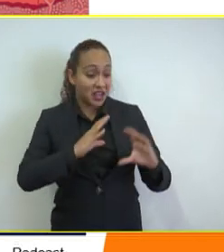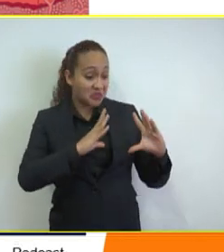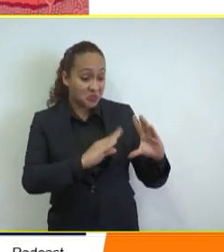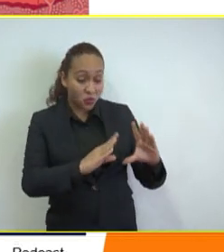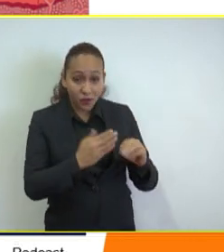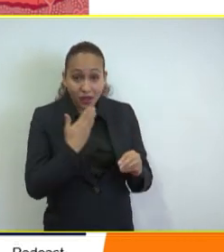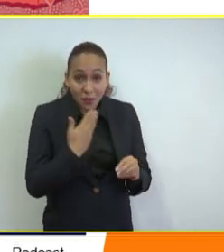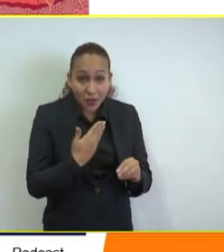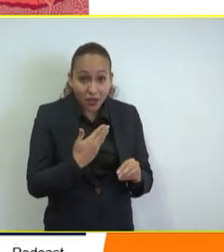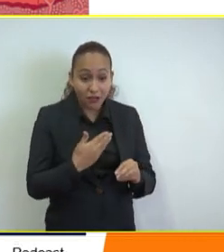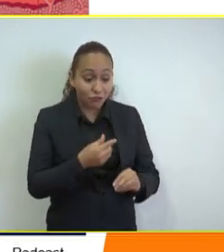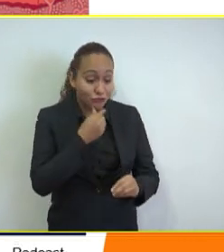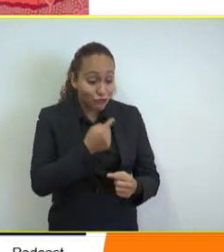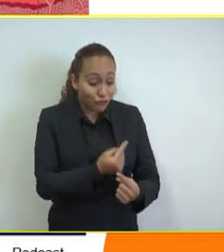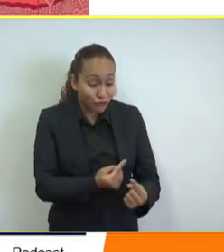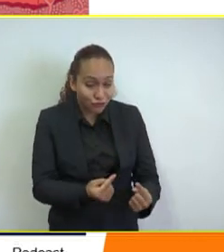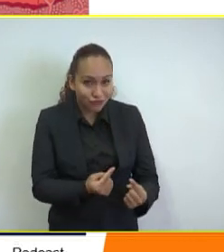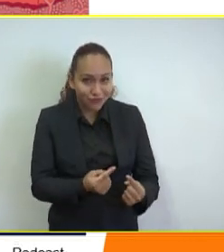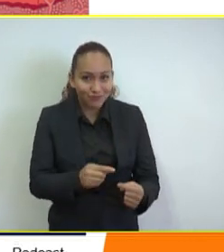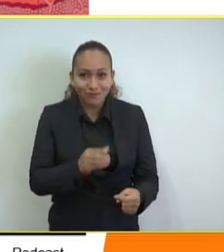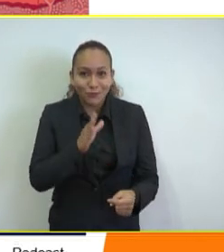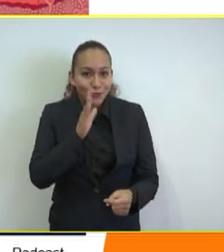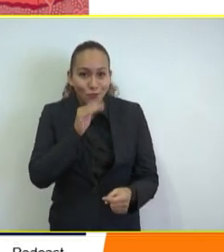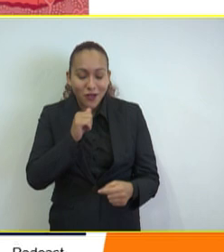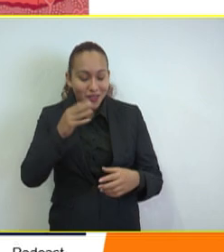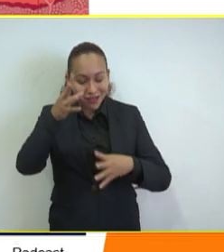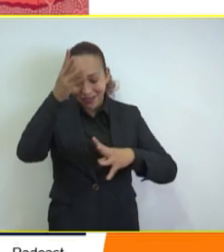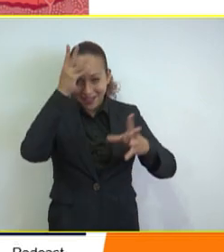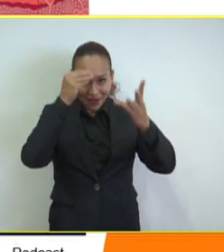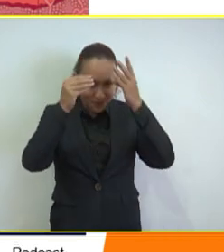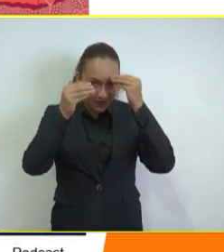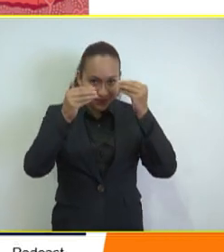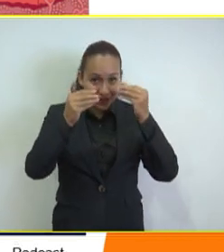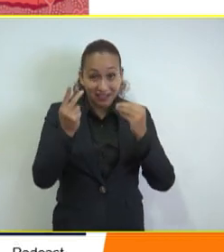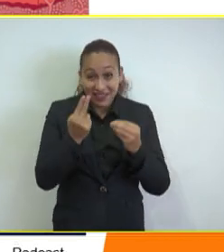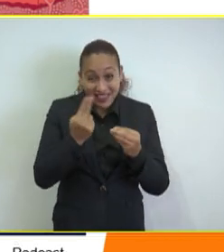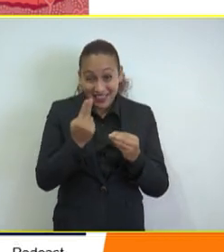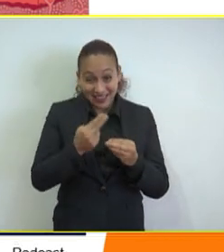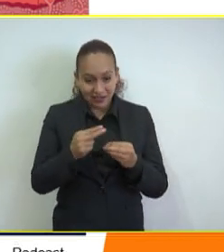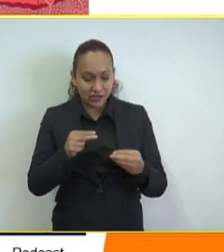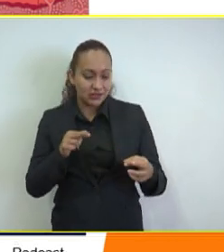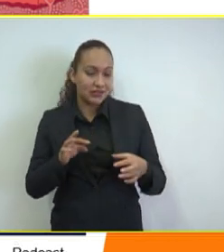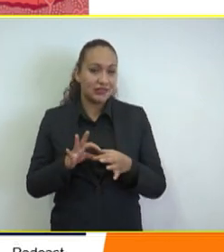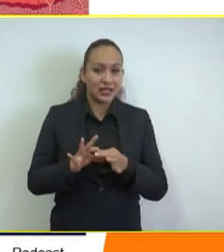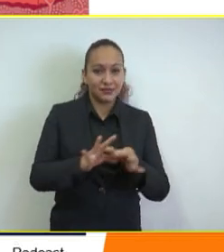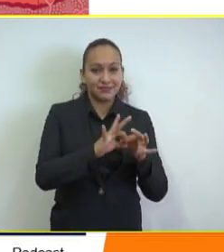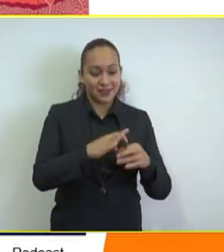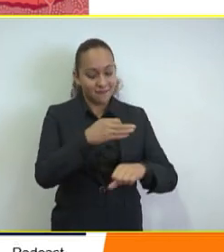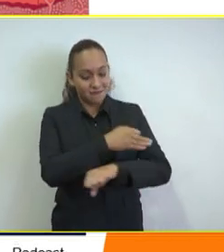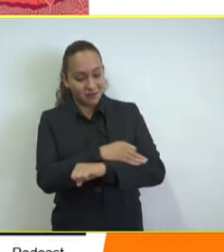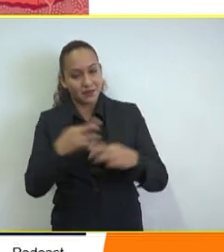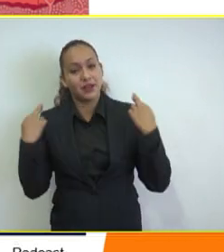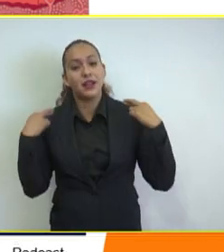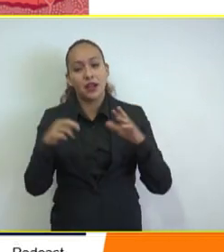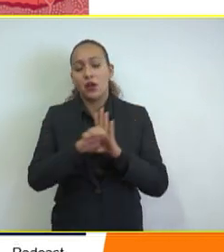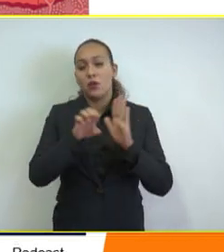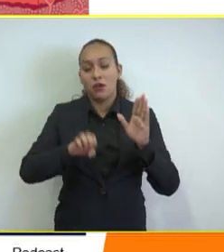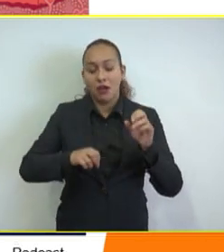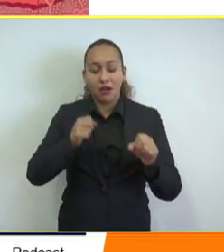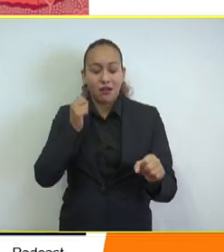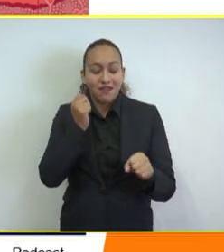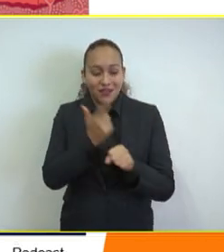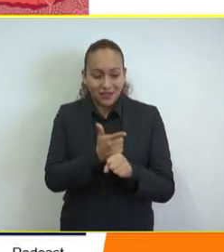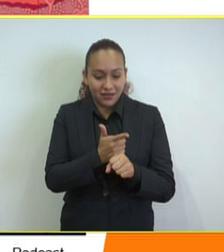diseño, de la generación y de la aplicación de las diversas metodologías de aprendizaje. Como por ejemplo, nos pudimos dar cuenta que los